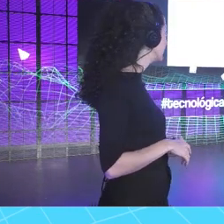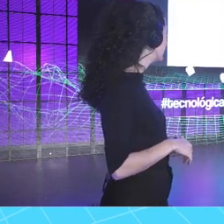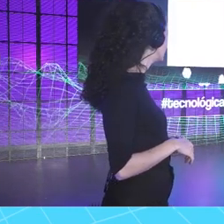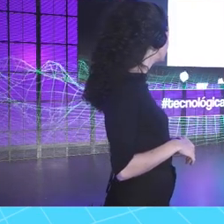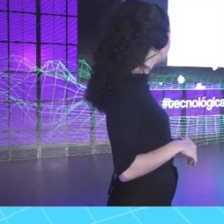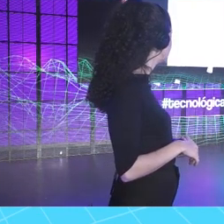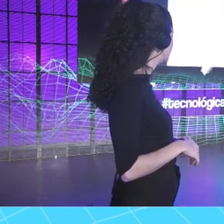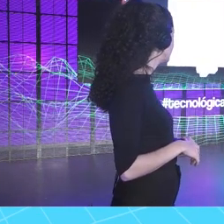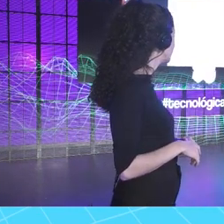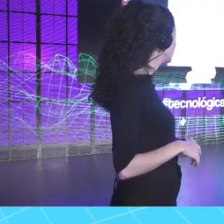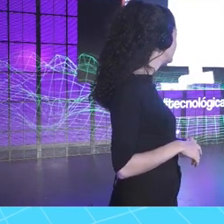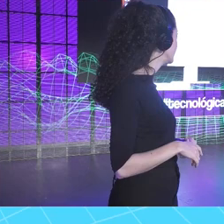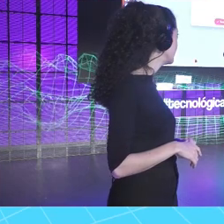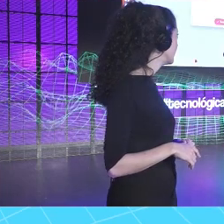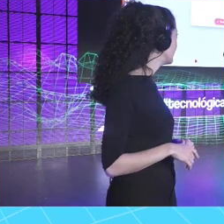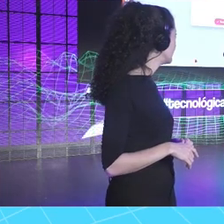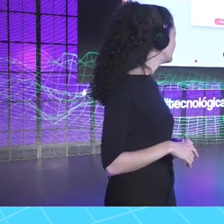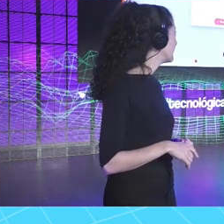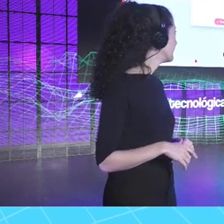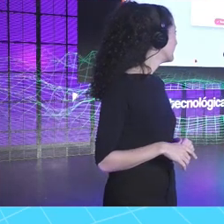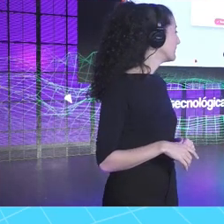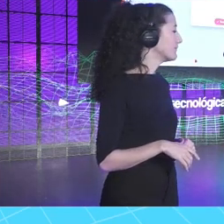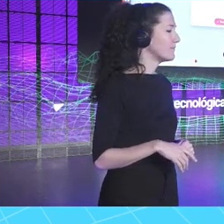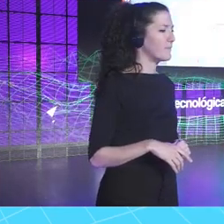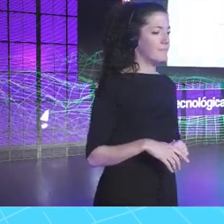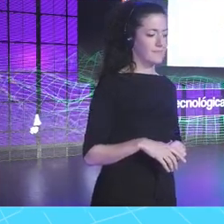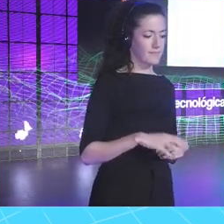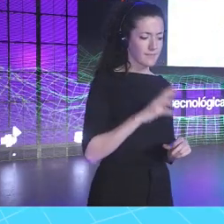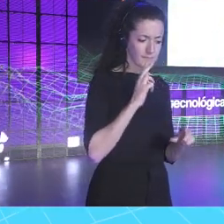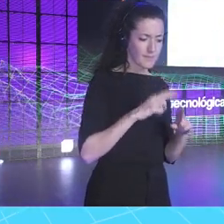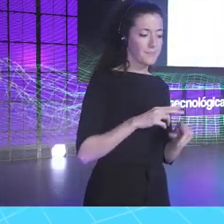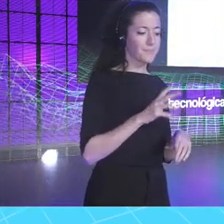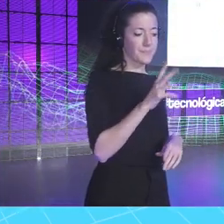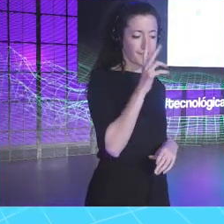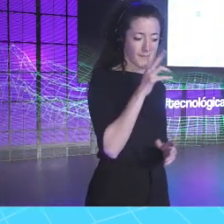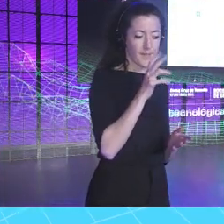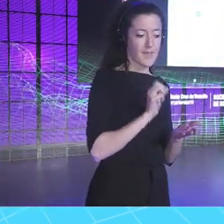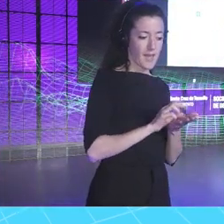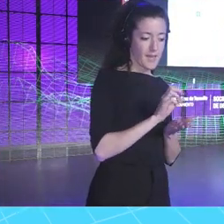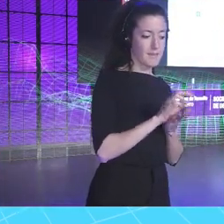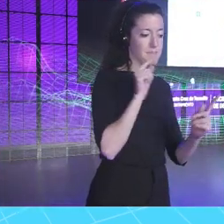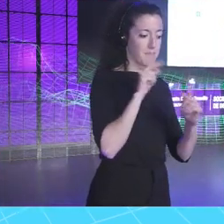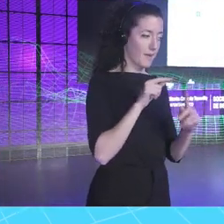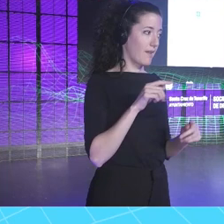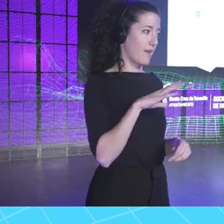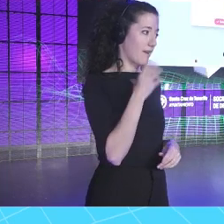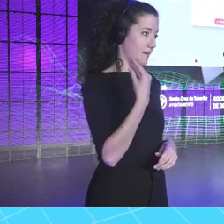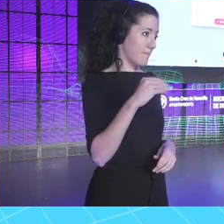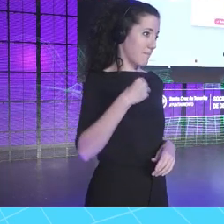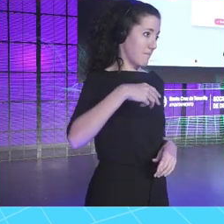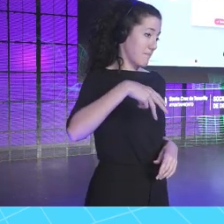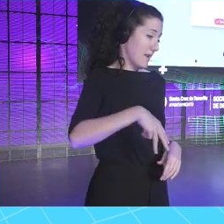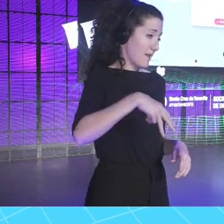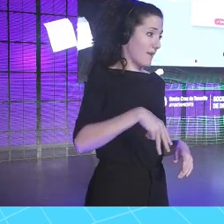vale esto Y le pediré cómo se llamaba hiking para millennials no vale